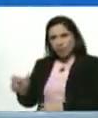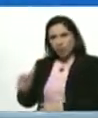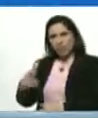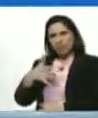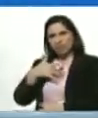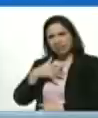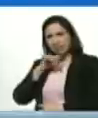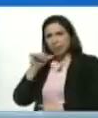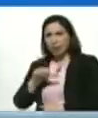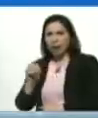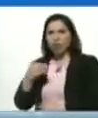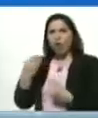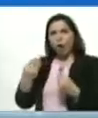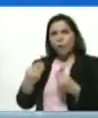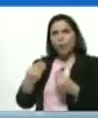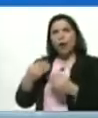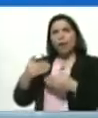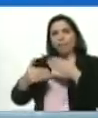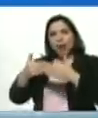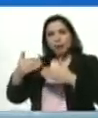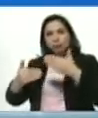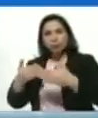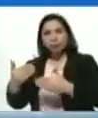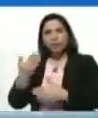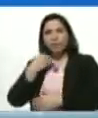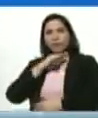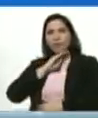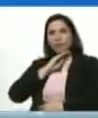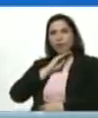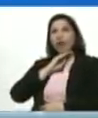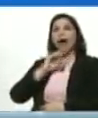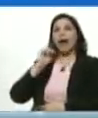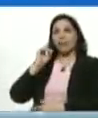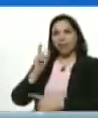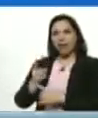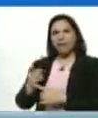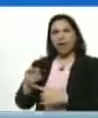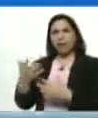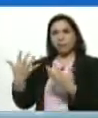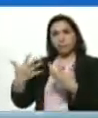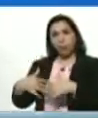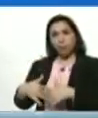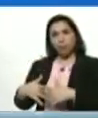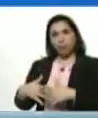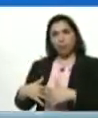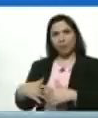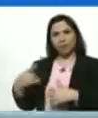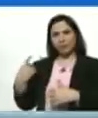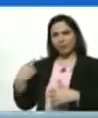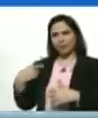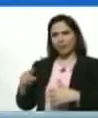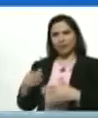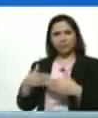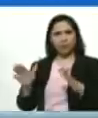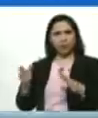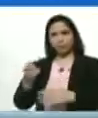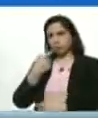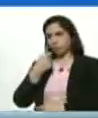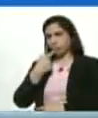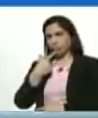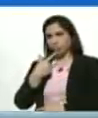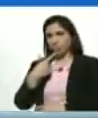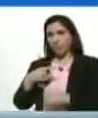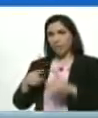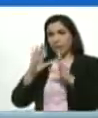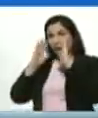a la evolución de la enfermedad y tenemos una batería garantizada de